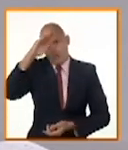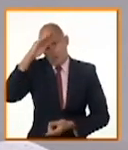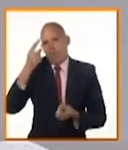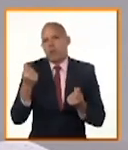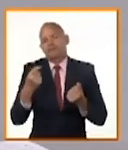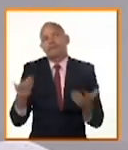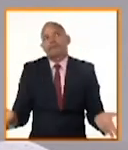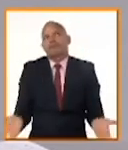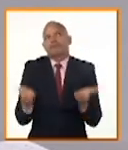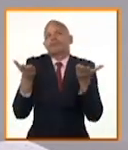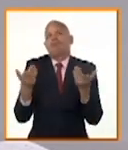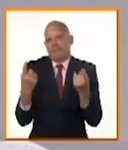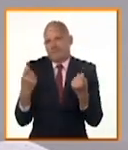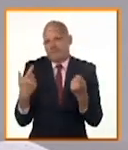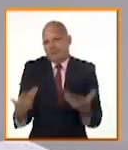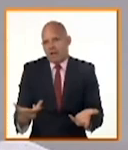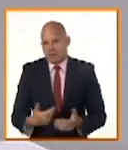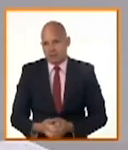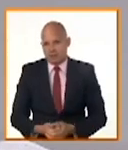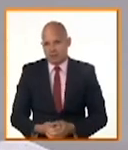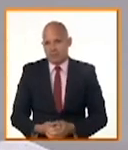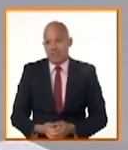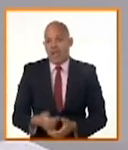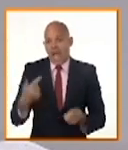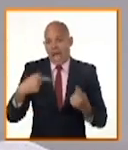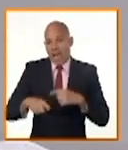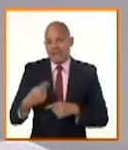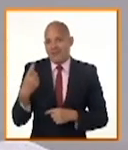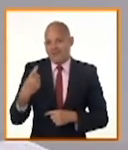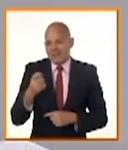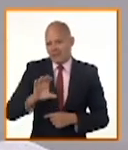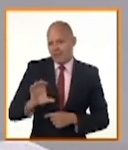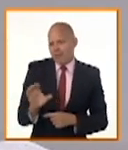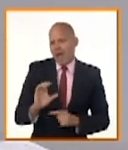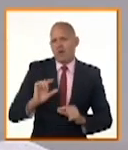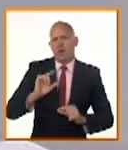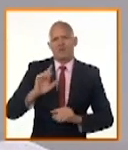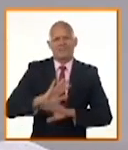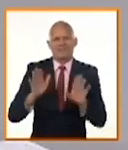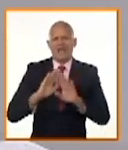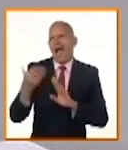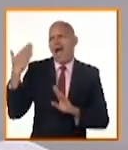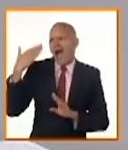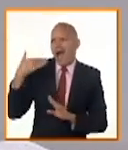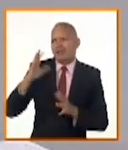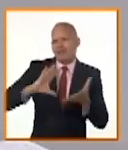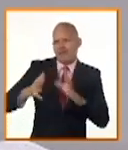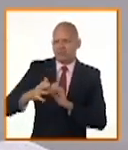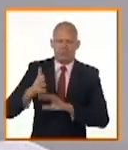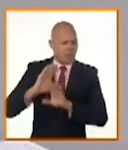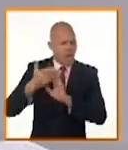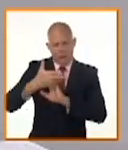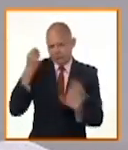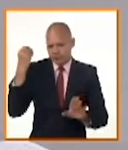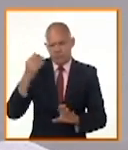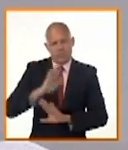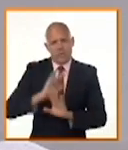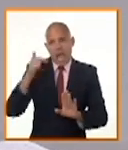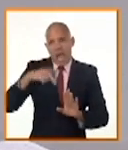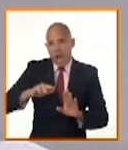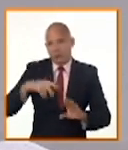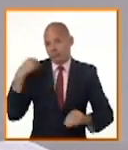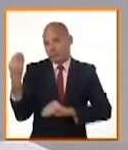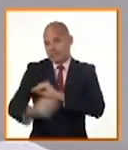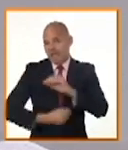con la necesidad que tiene nuestro país de tener una banca moderna y una banca moderna es necesaria pero se